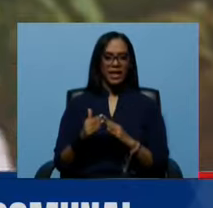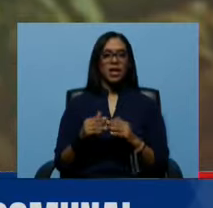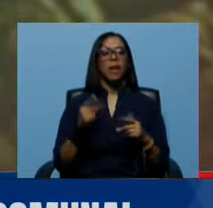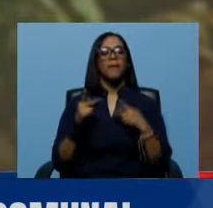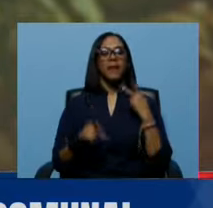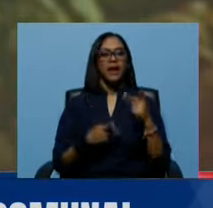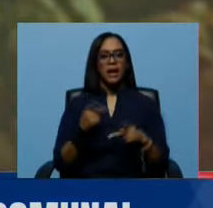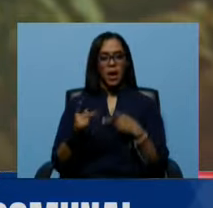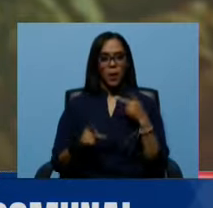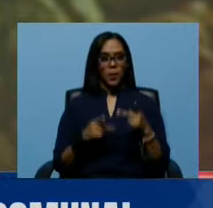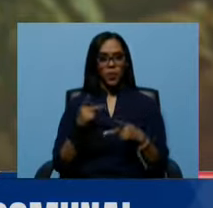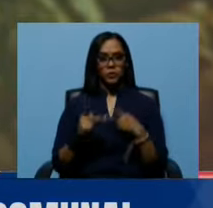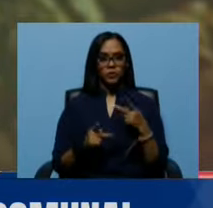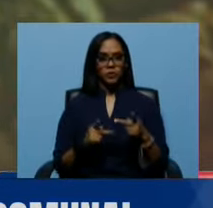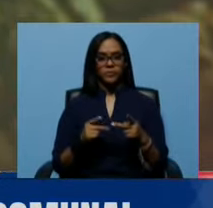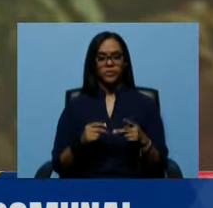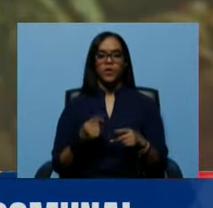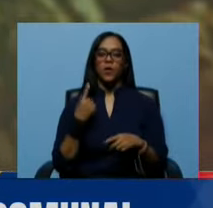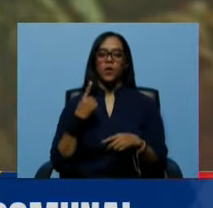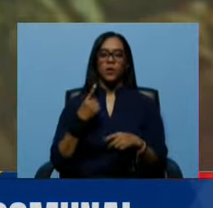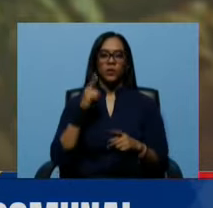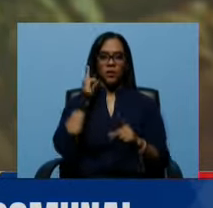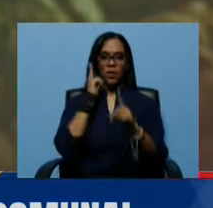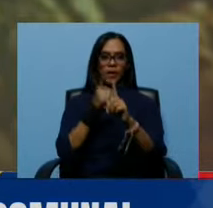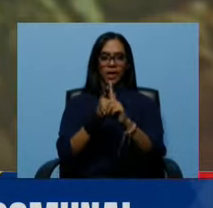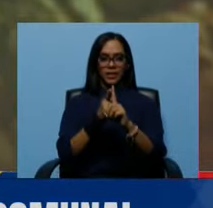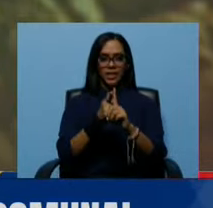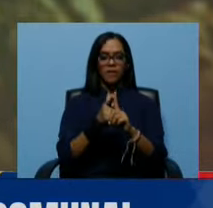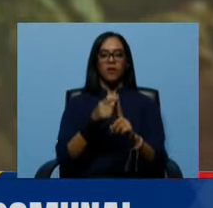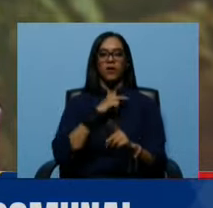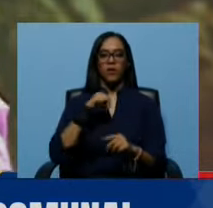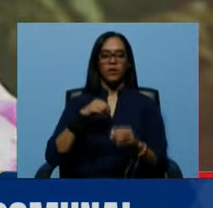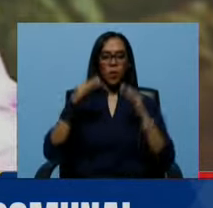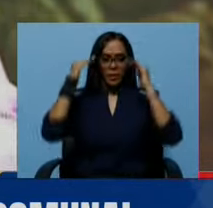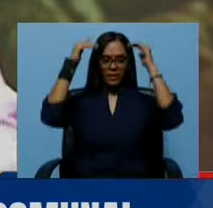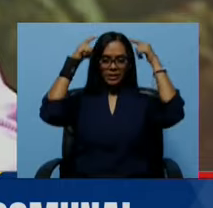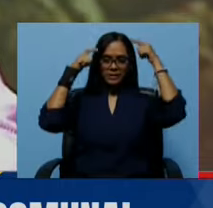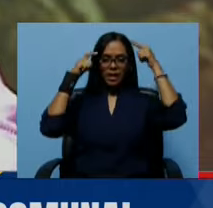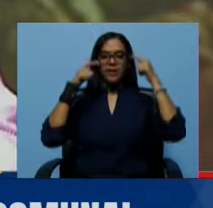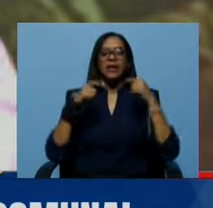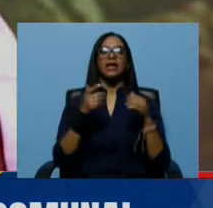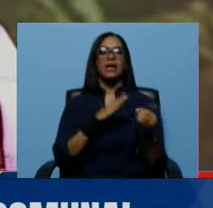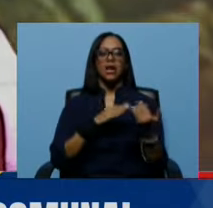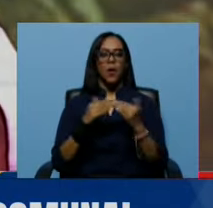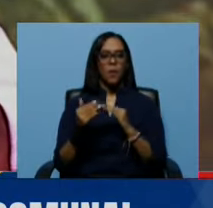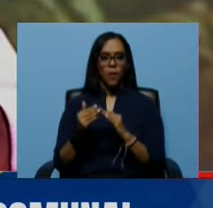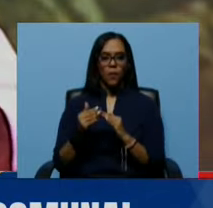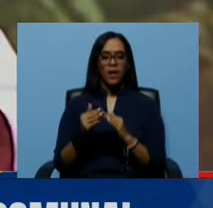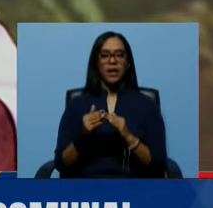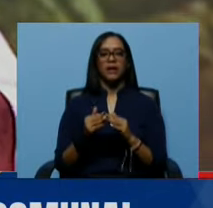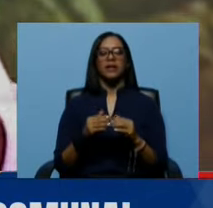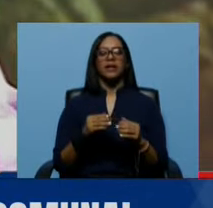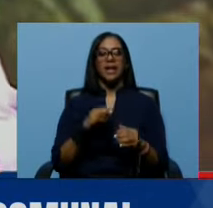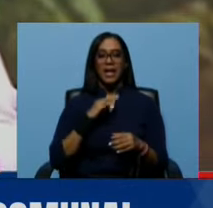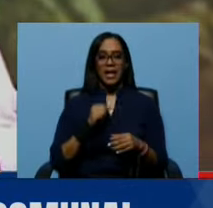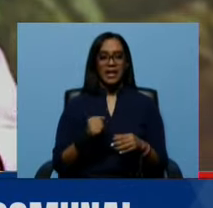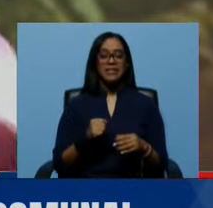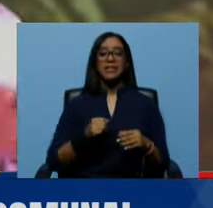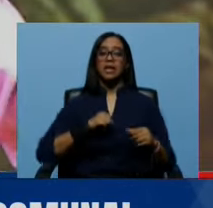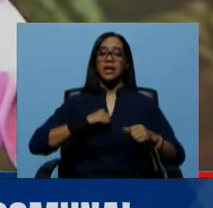producción. Uno de los objetivos vitales de nuestro comandante Chávez es que la comuna se convirtiera en el gran